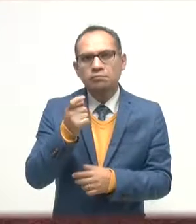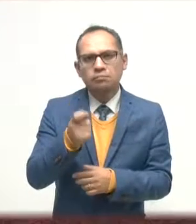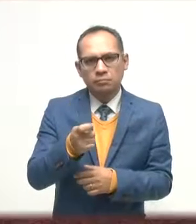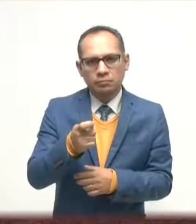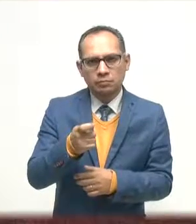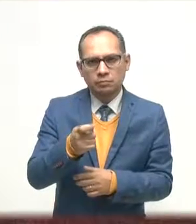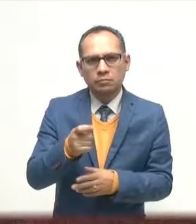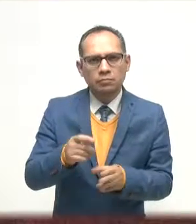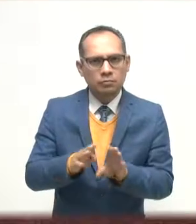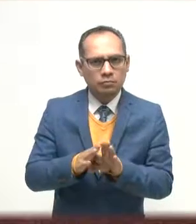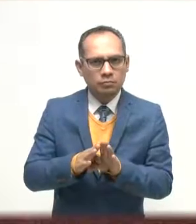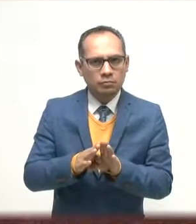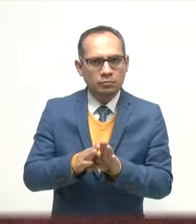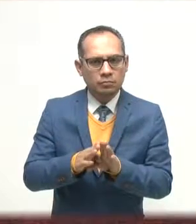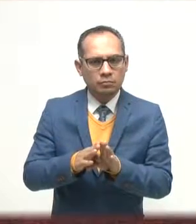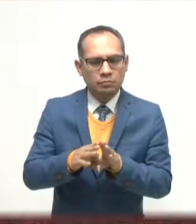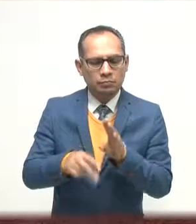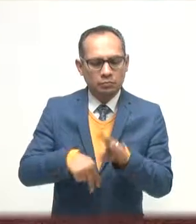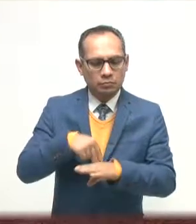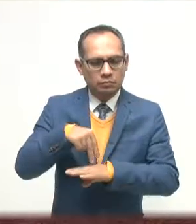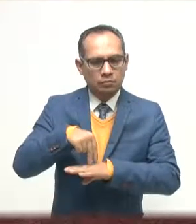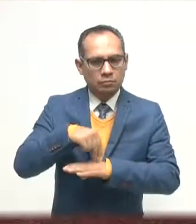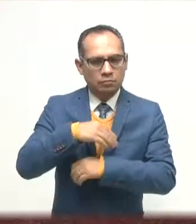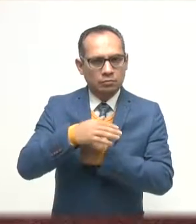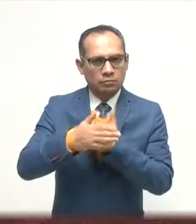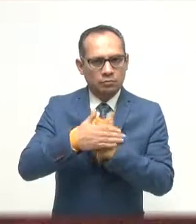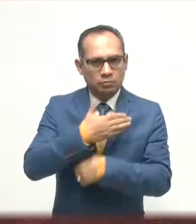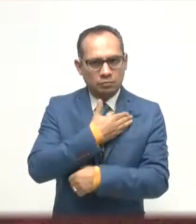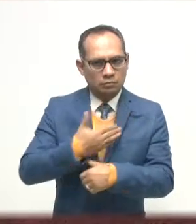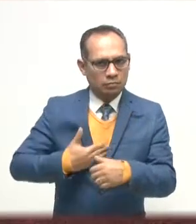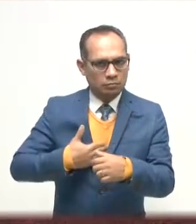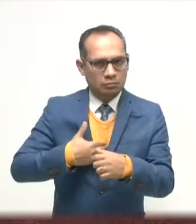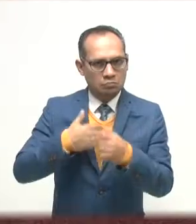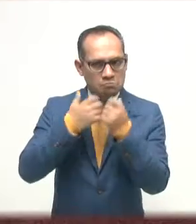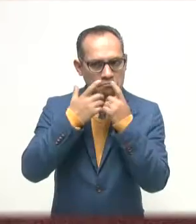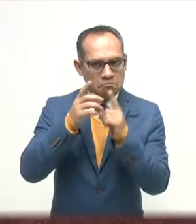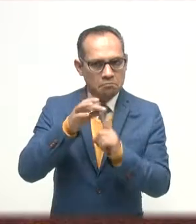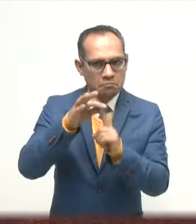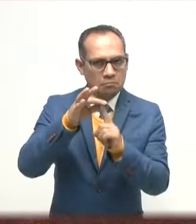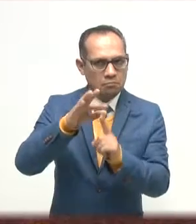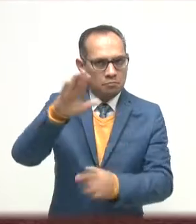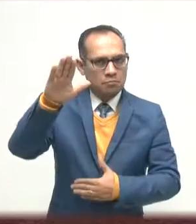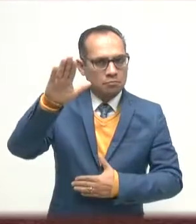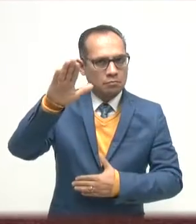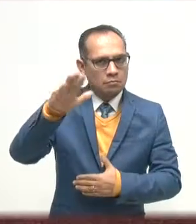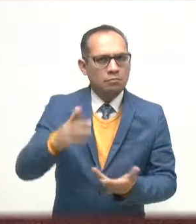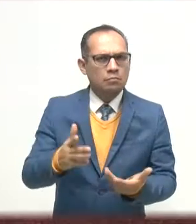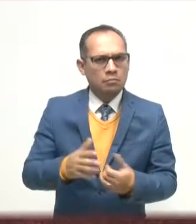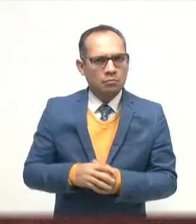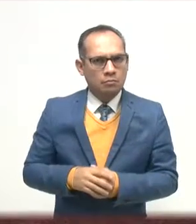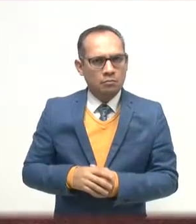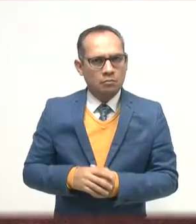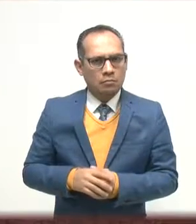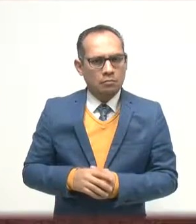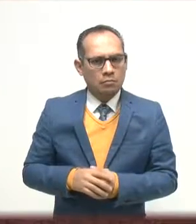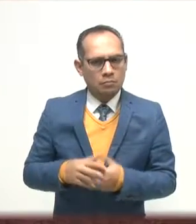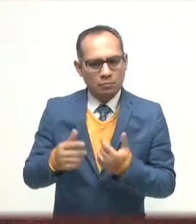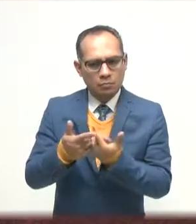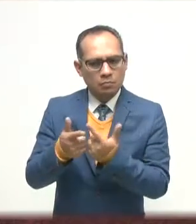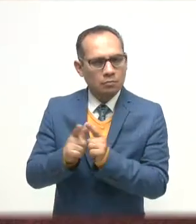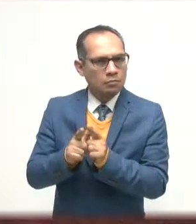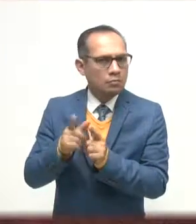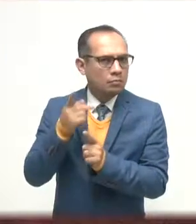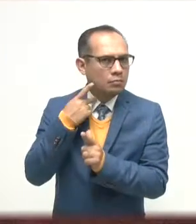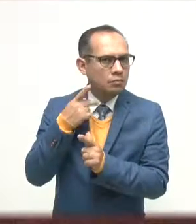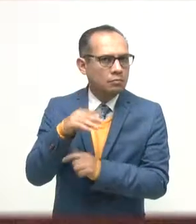protesta de un presidente de nuestro país no es un asunto de morena no morena no